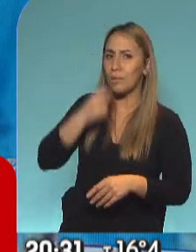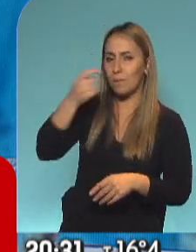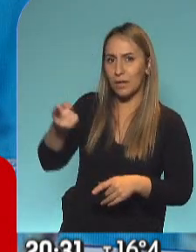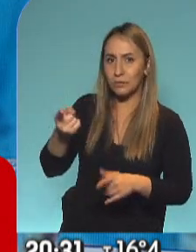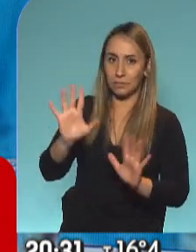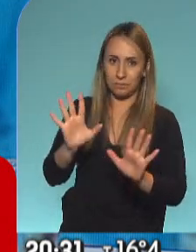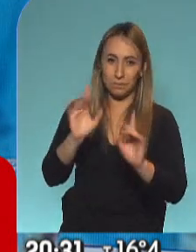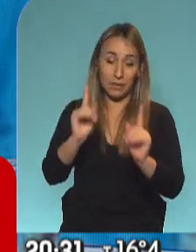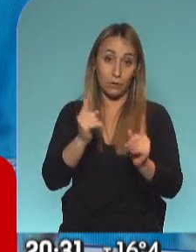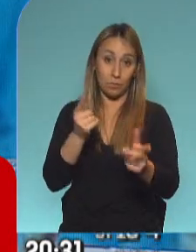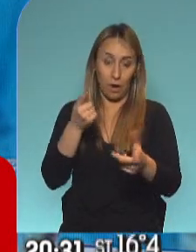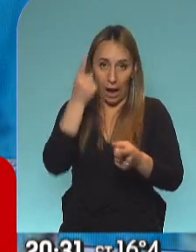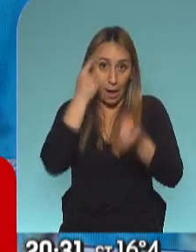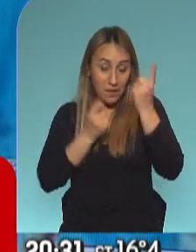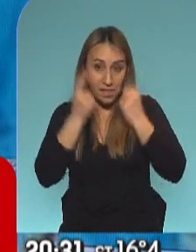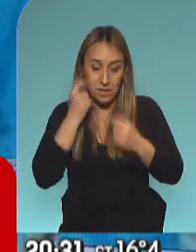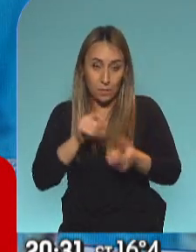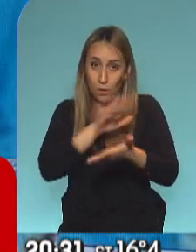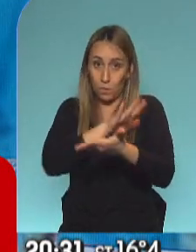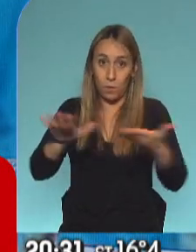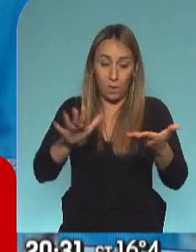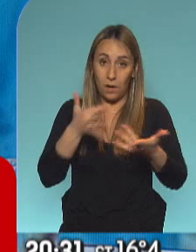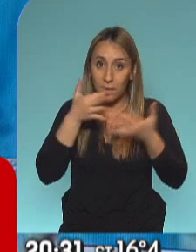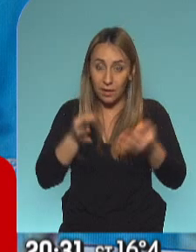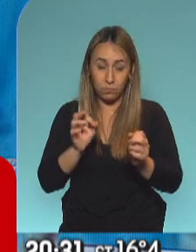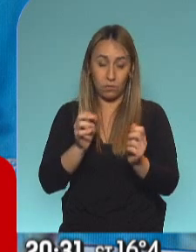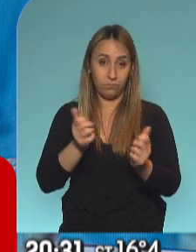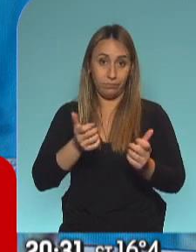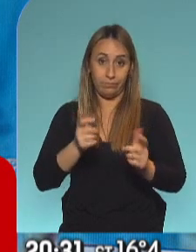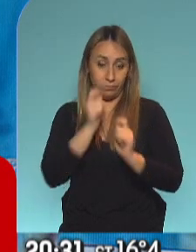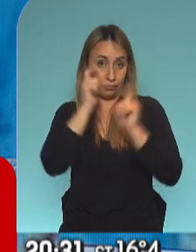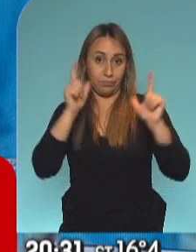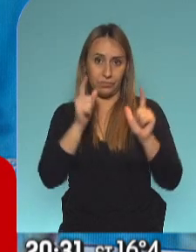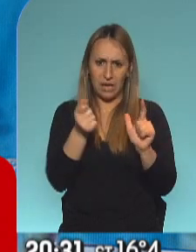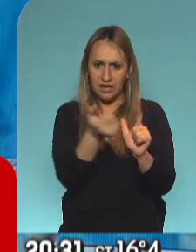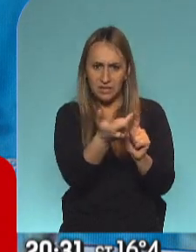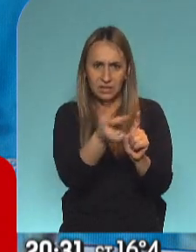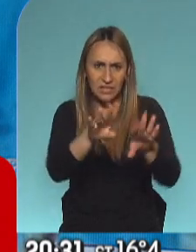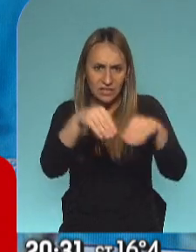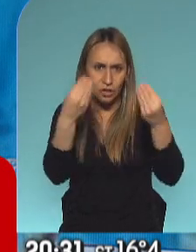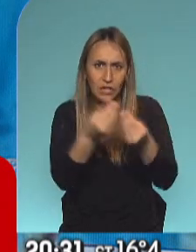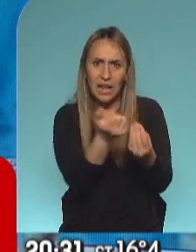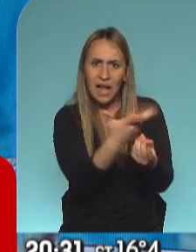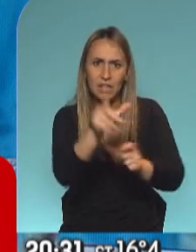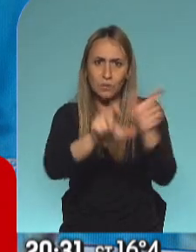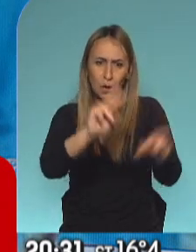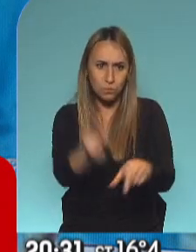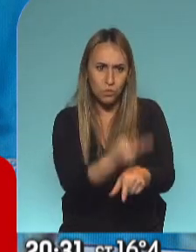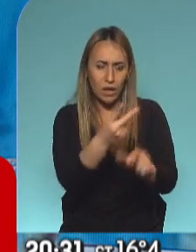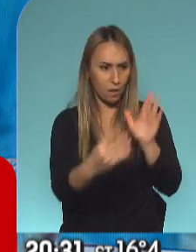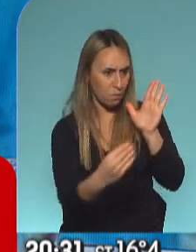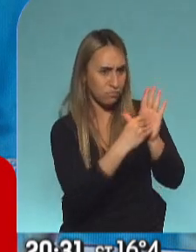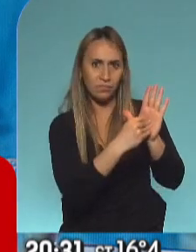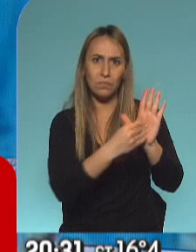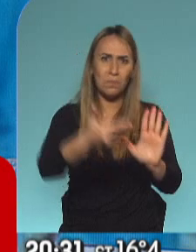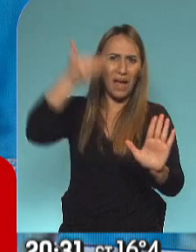con esto que estamos aprendiendo, o que nos estamos anoticiando, ¿no? Que hay una cifra de muertos que se informa en un parte que pertenecen a